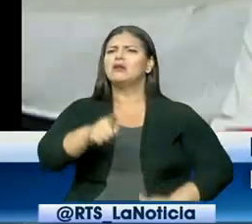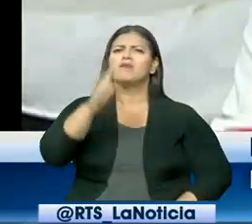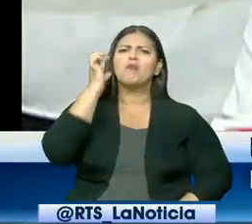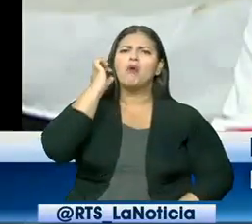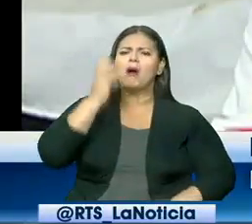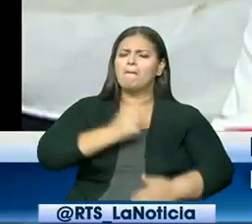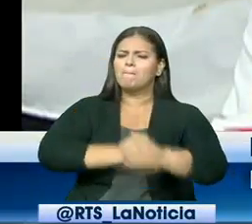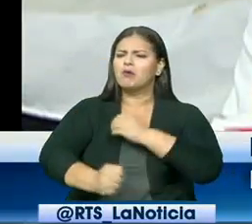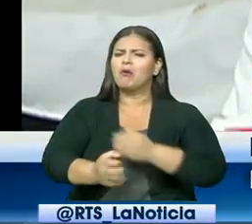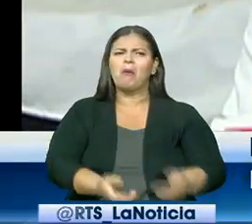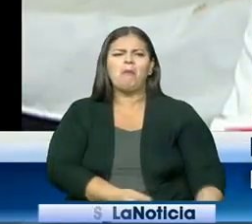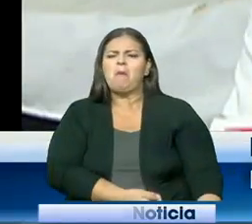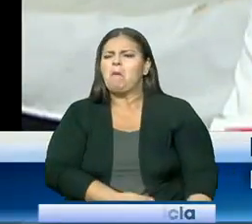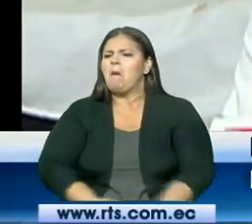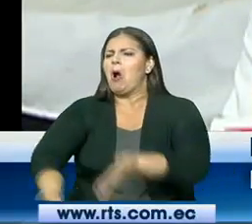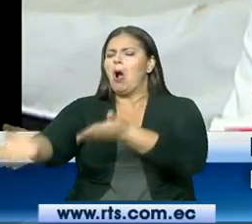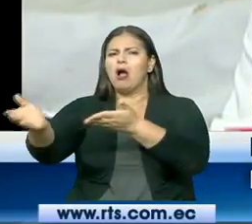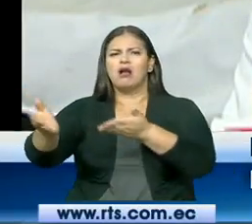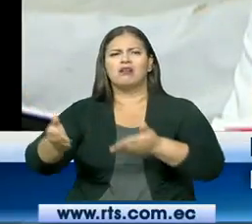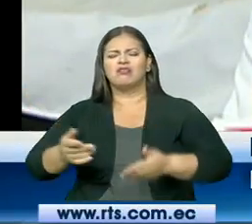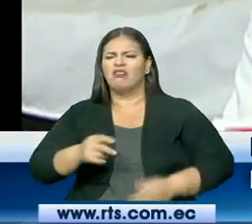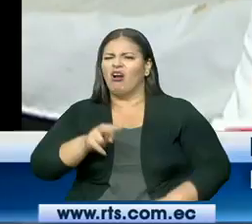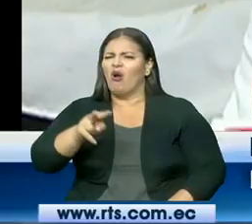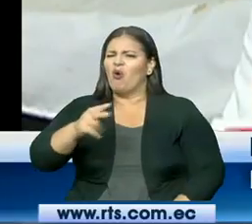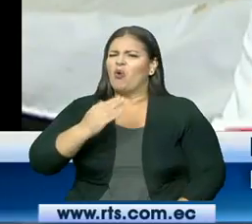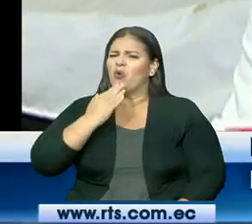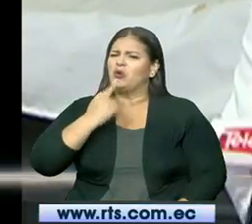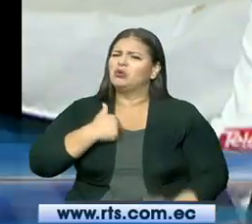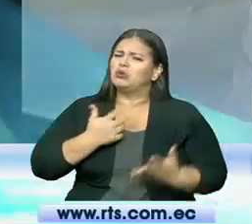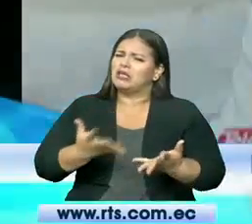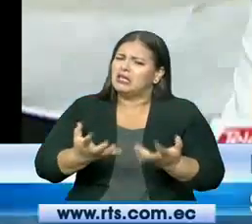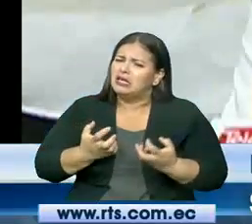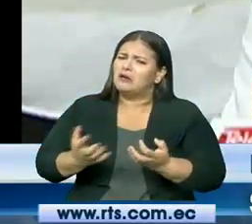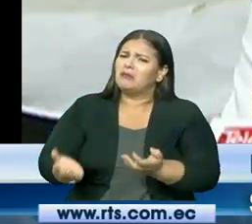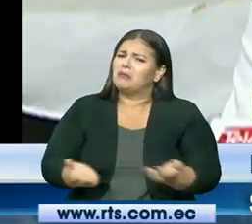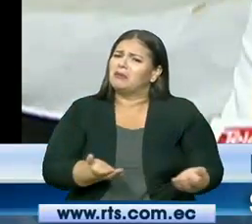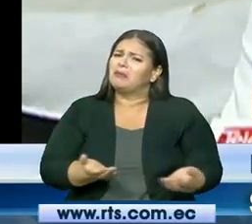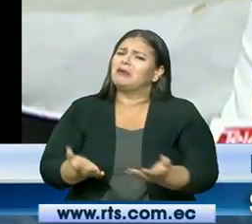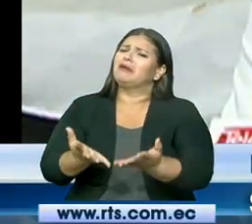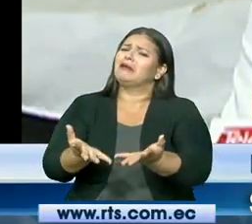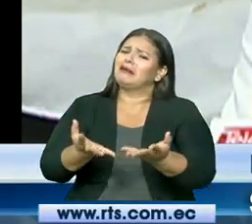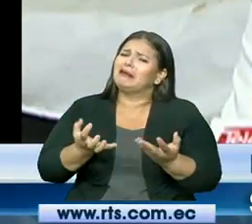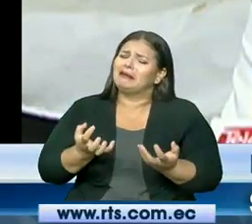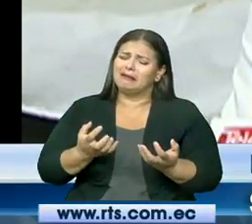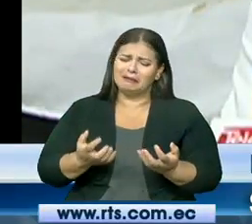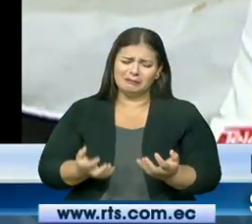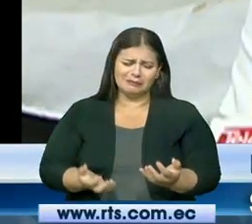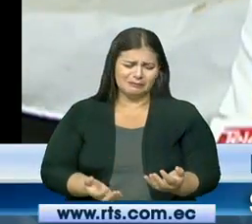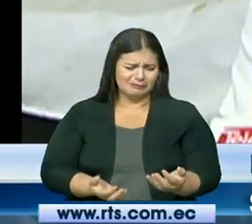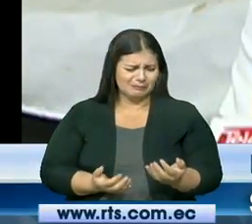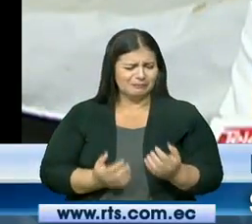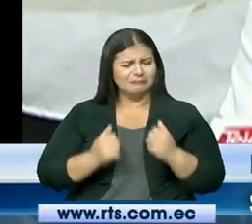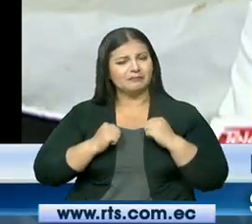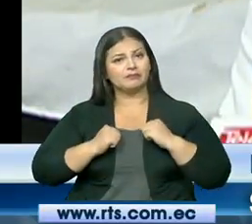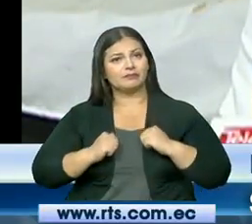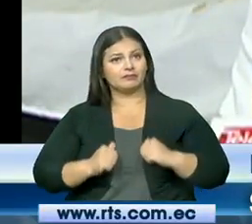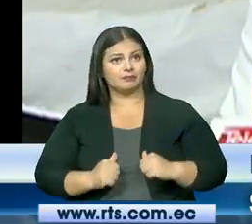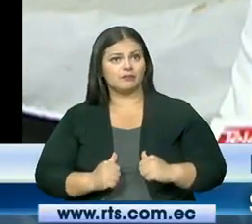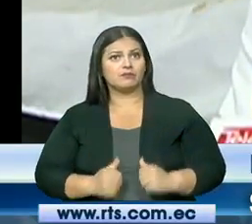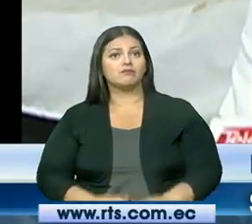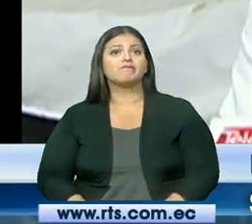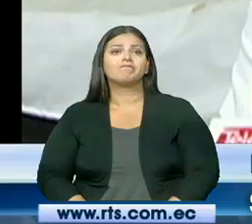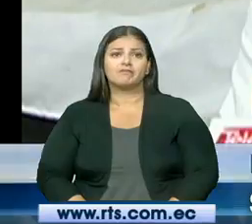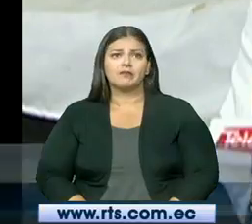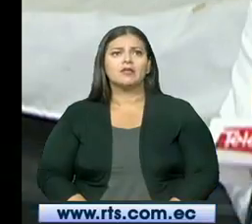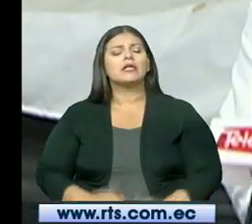El neonato se le ha realizado un sinnúmero de exámenes, ecografías transfutanelar, ecografía abdominal. Hasta el momento no